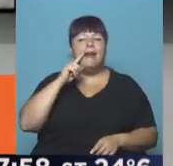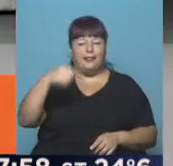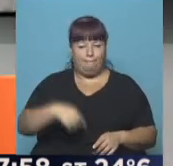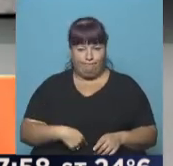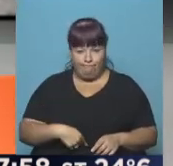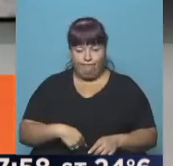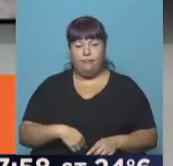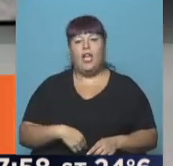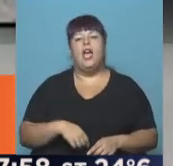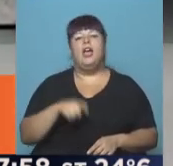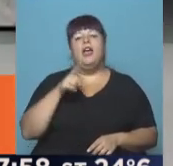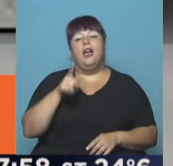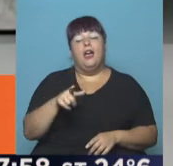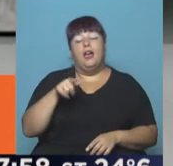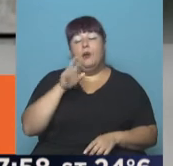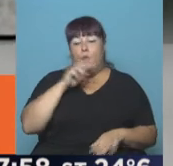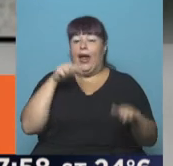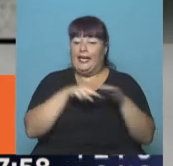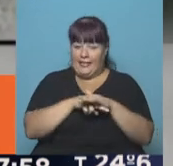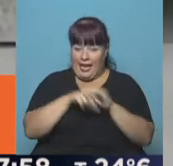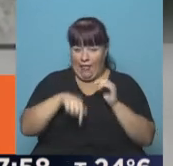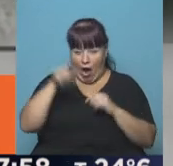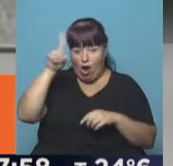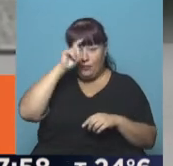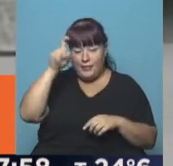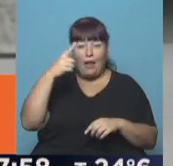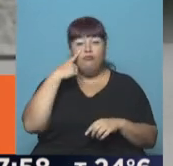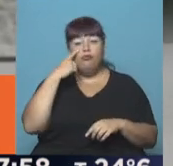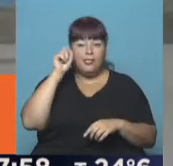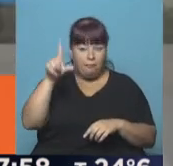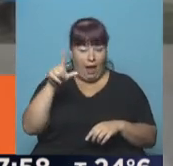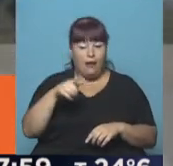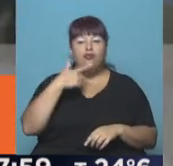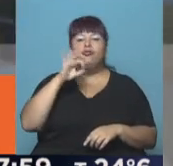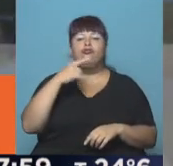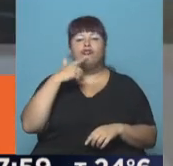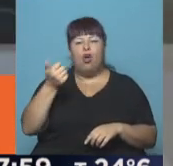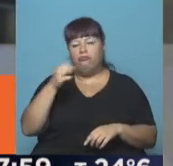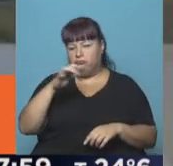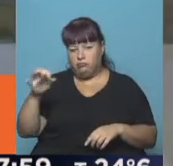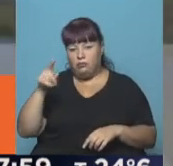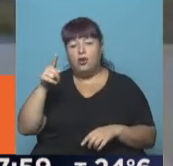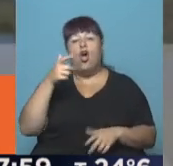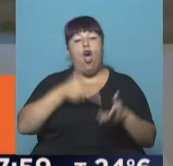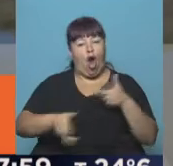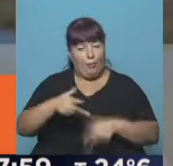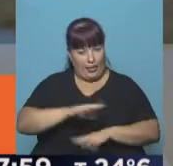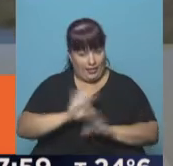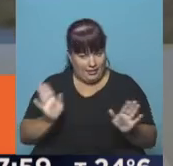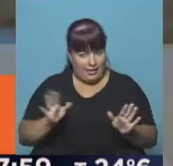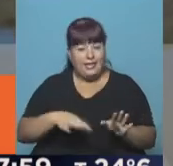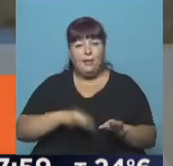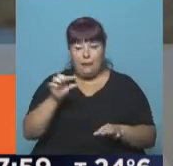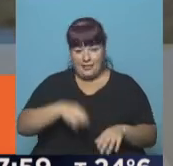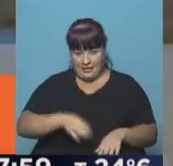abdomen. Está internada en este momento en el Hospital Municipal Sousa Aguiar. Fue operada, les trajeron